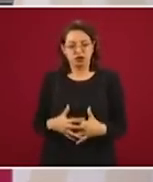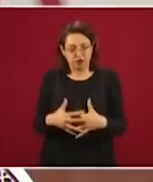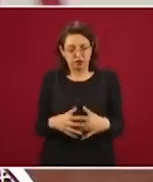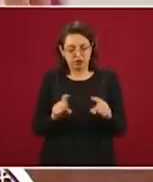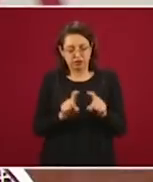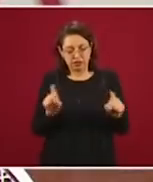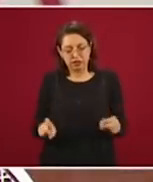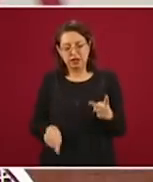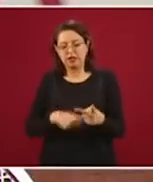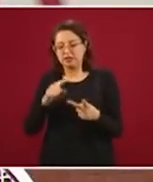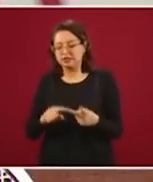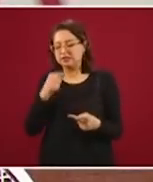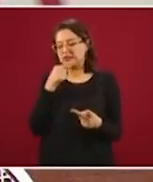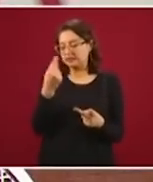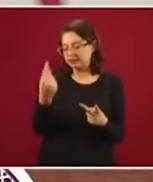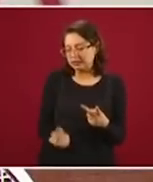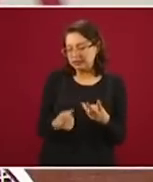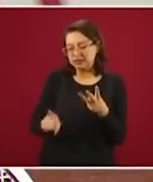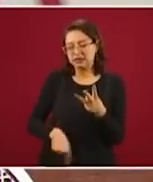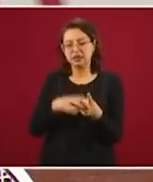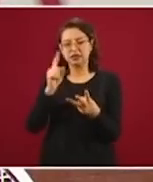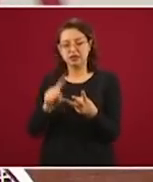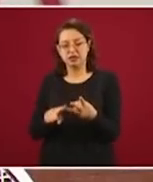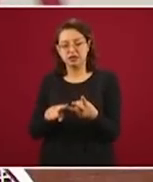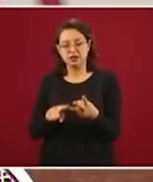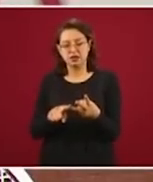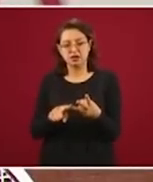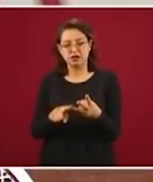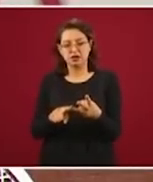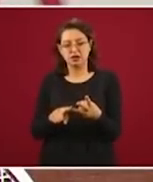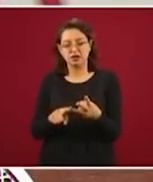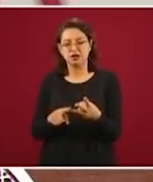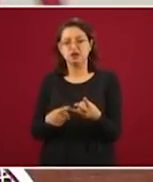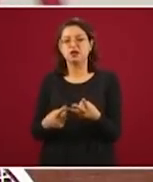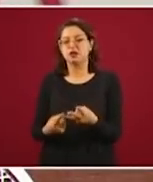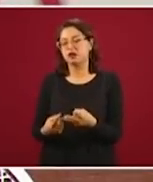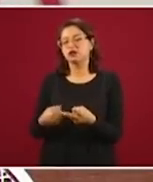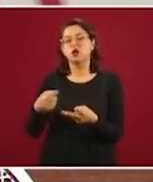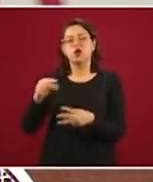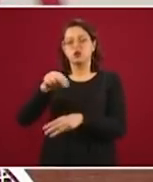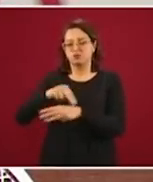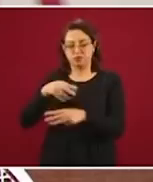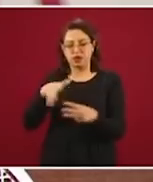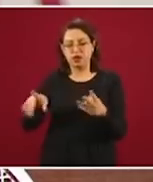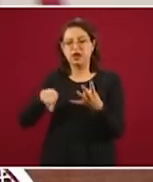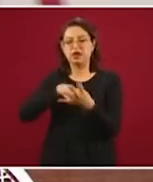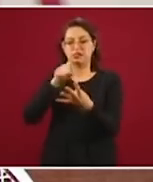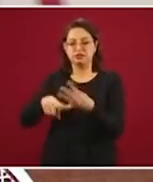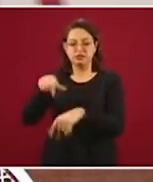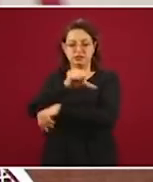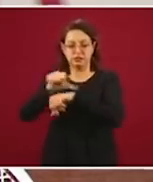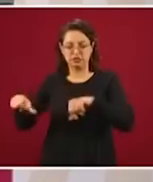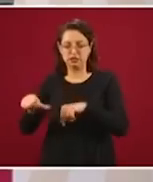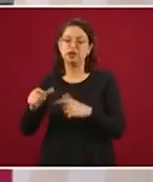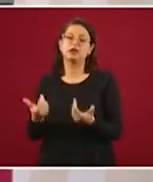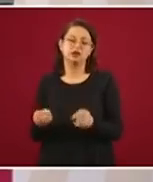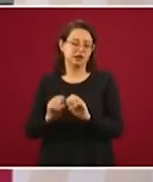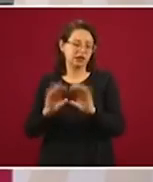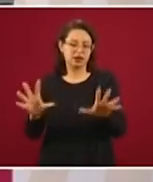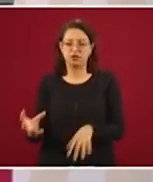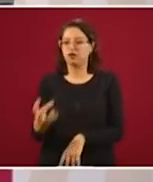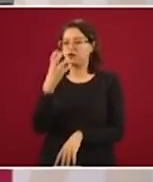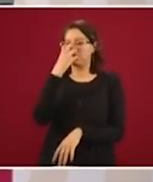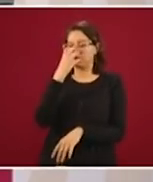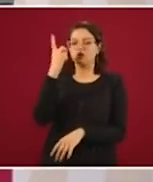ginecoobstetricia, pediatría, el tema de medicina interna y cirugía, además de obviamente anestesiólogos y más que